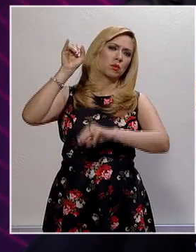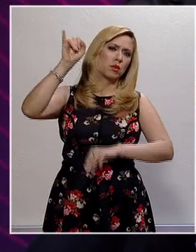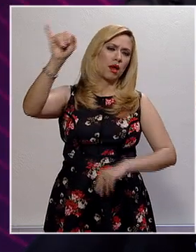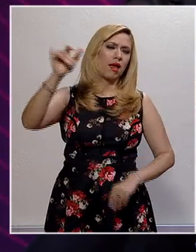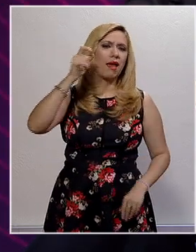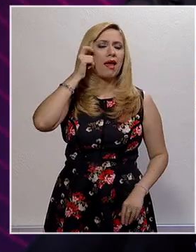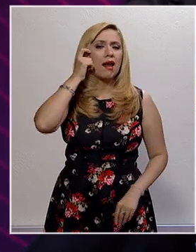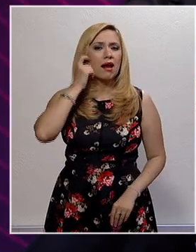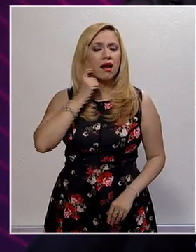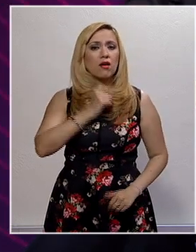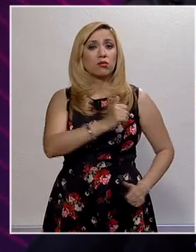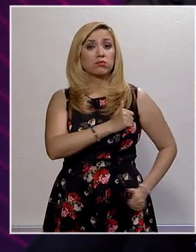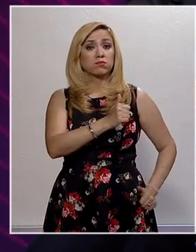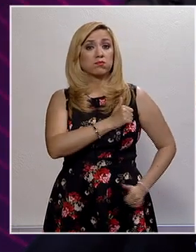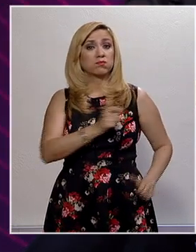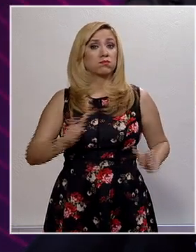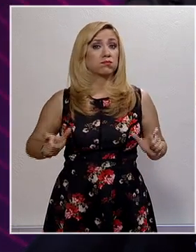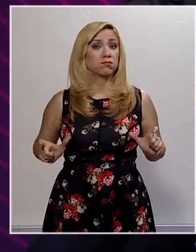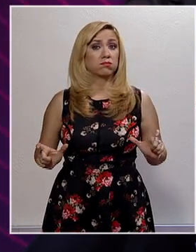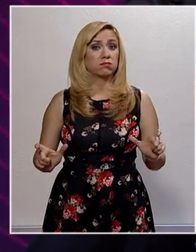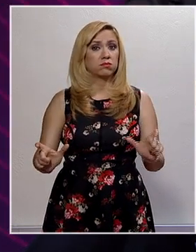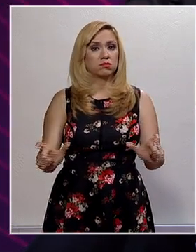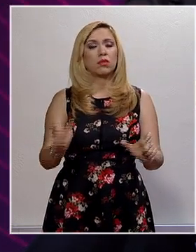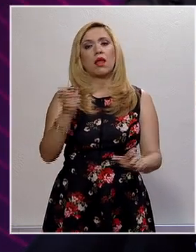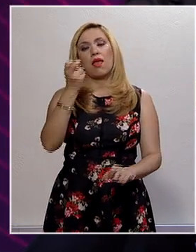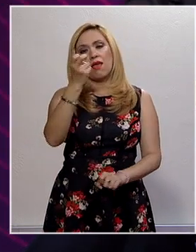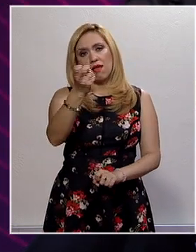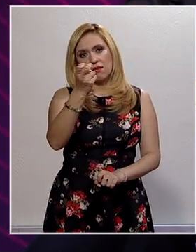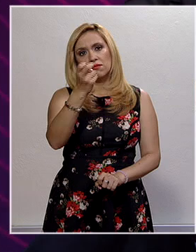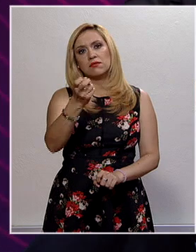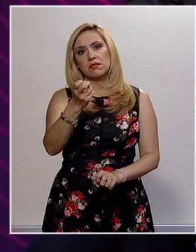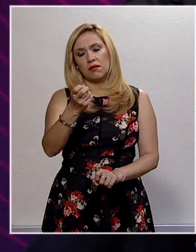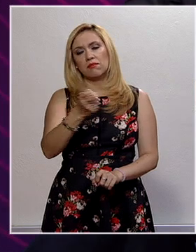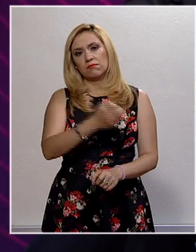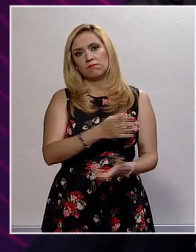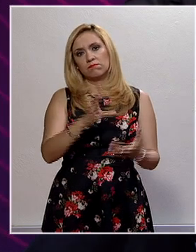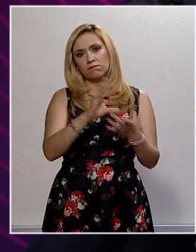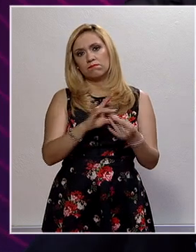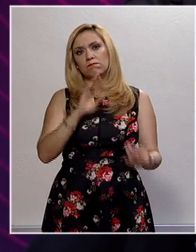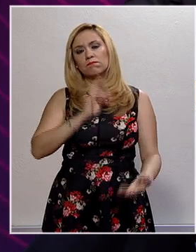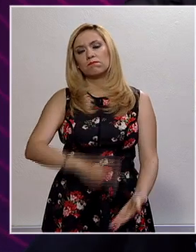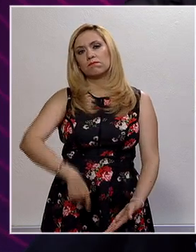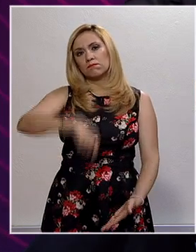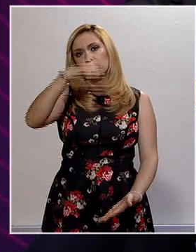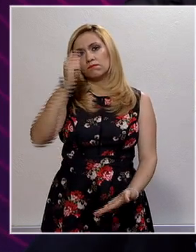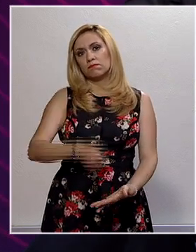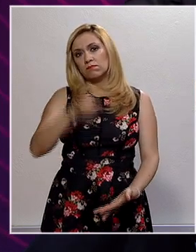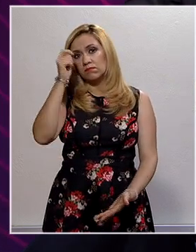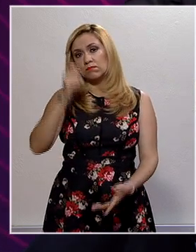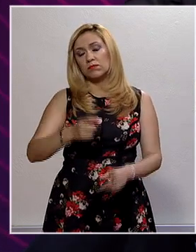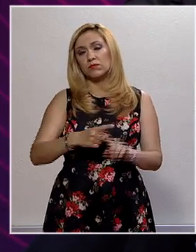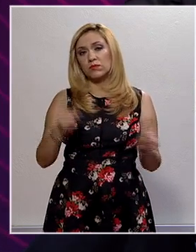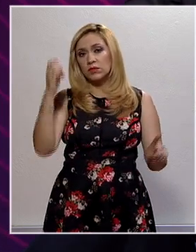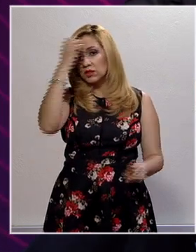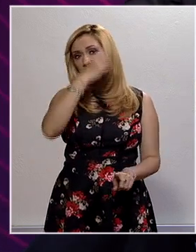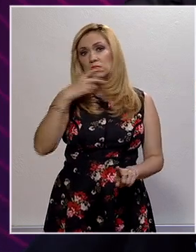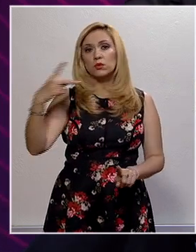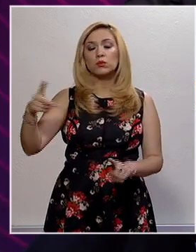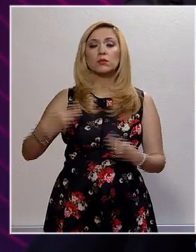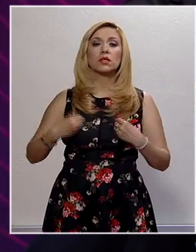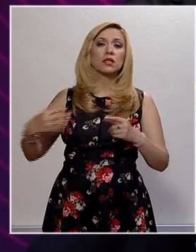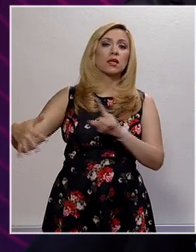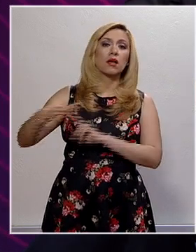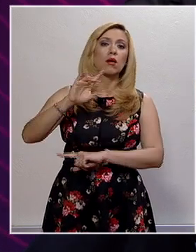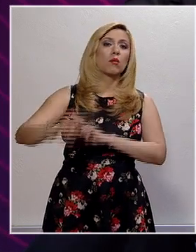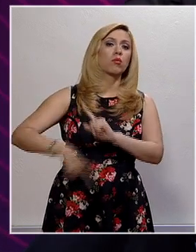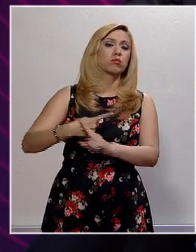en un contexto militarizado. Y eso es, de hecho, el gran aporte también de la sentencia de Inés y Valentina, ¿no? De analizar esta violencia